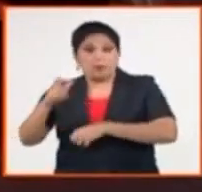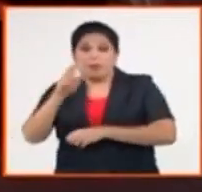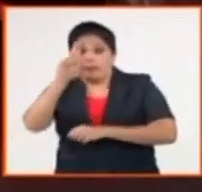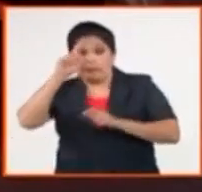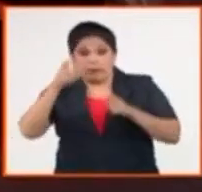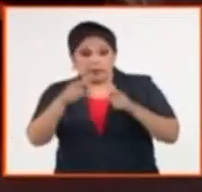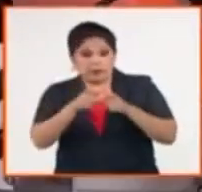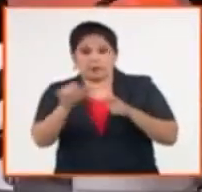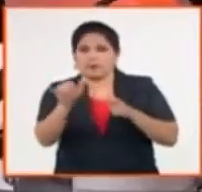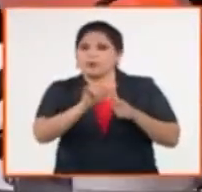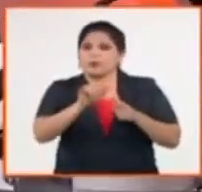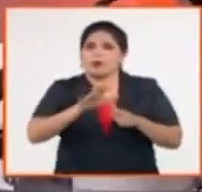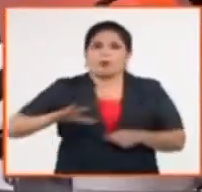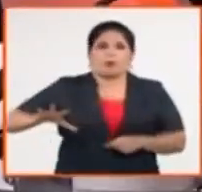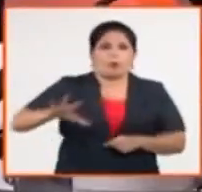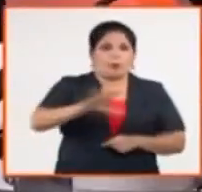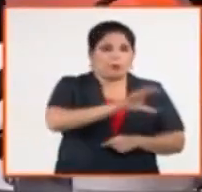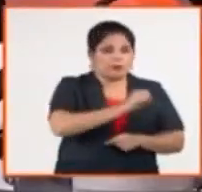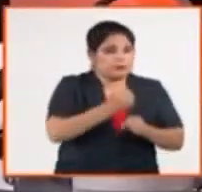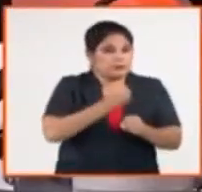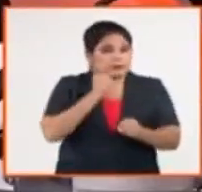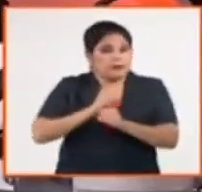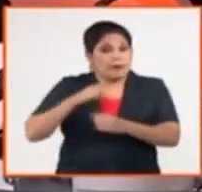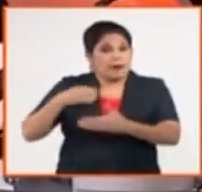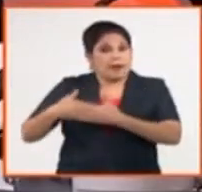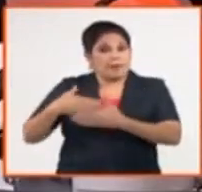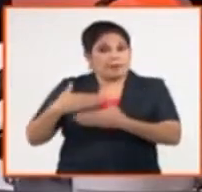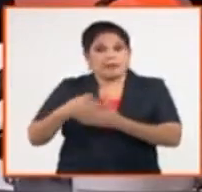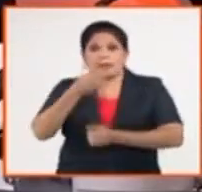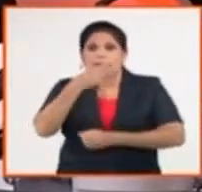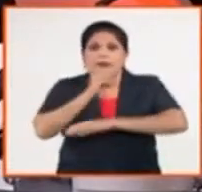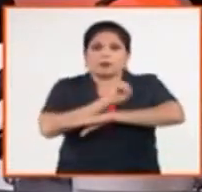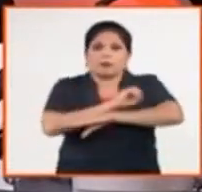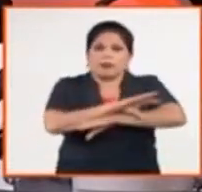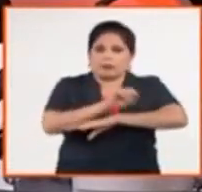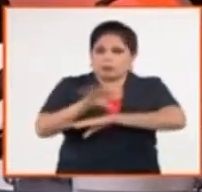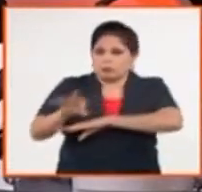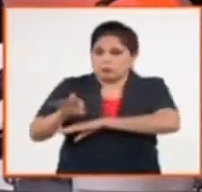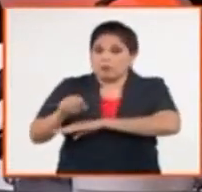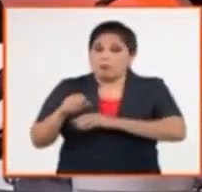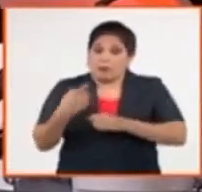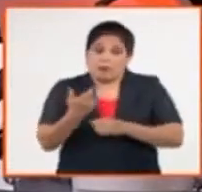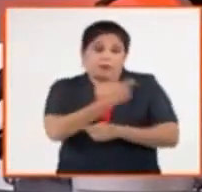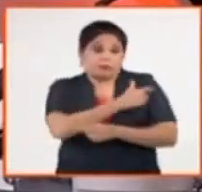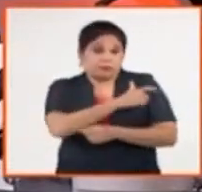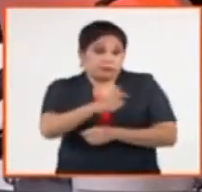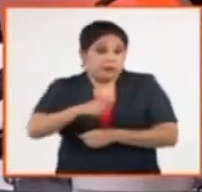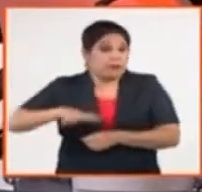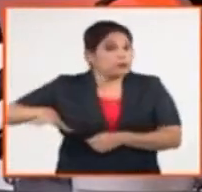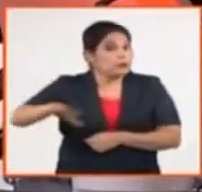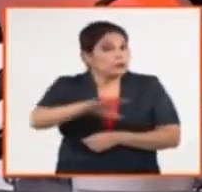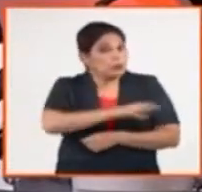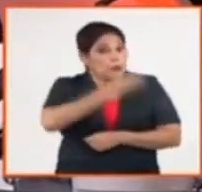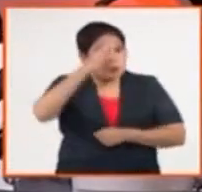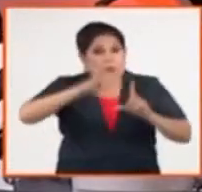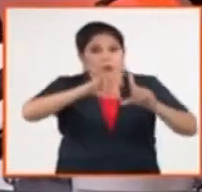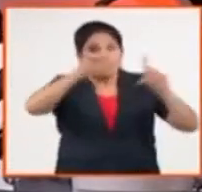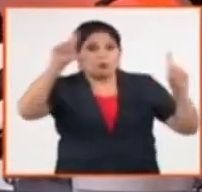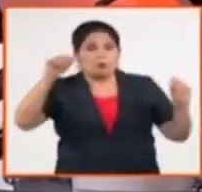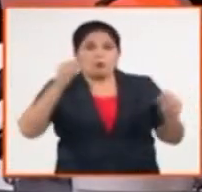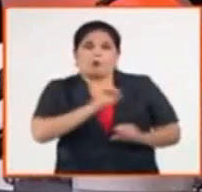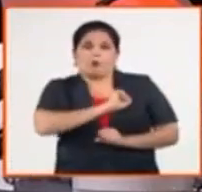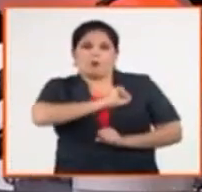de todo el país. Es el trabajo que ha hecho Encomet para que la campaña de vacunación masiva en el país sea un éxito y lo